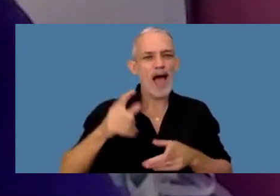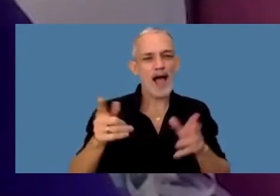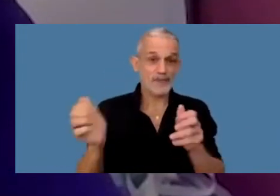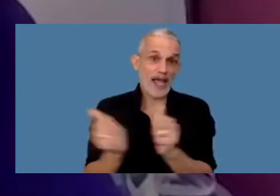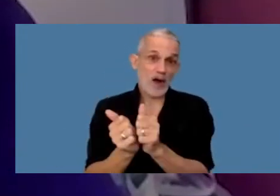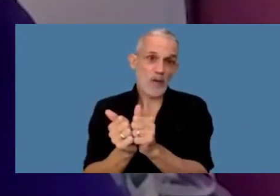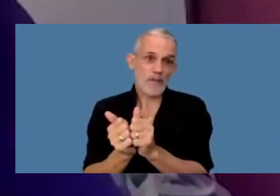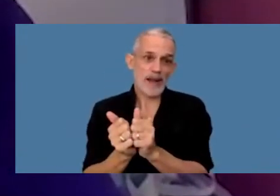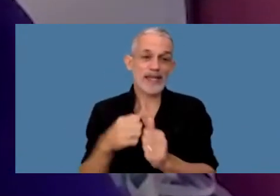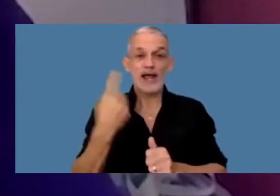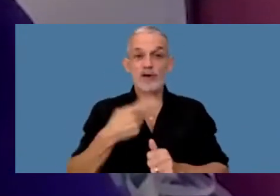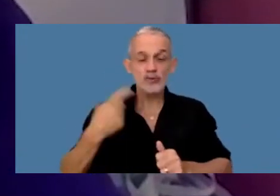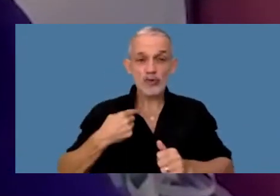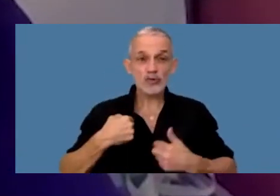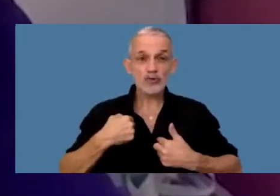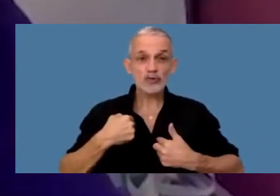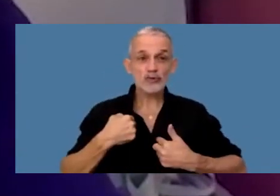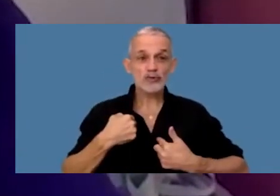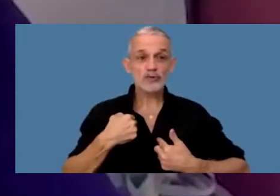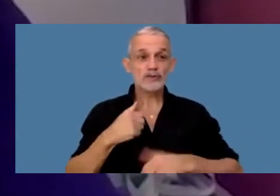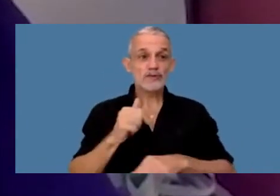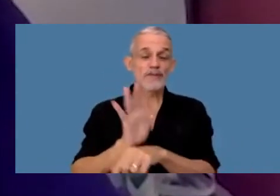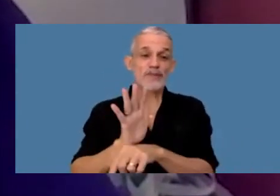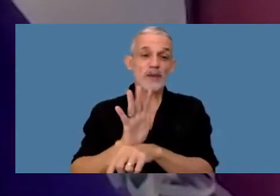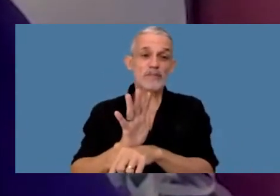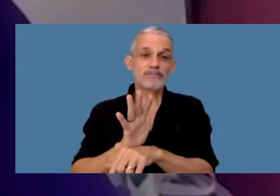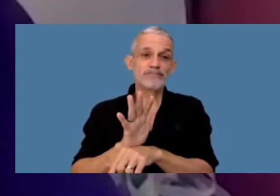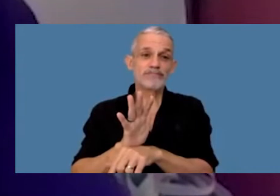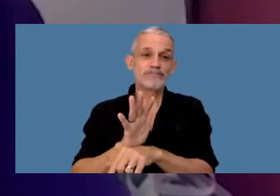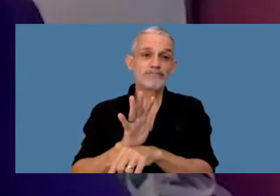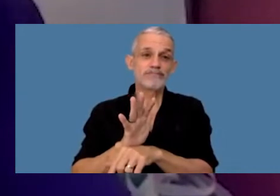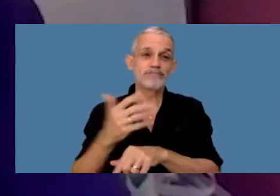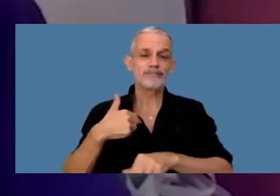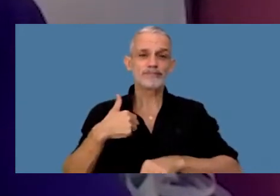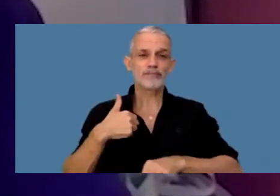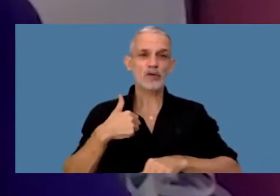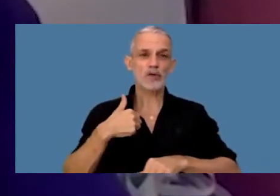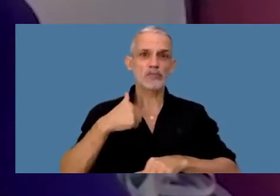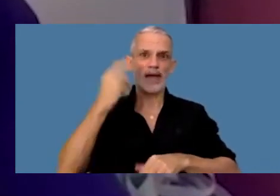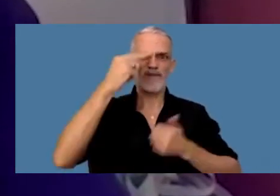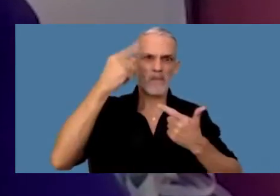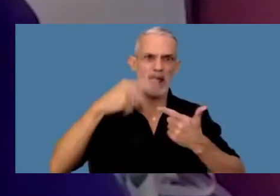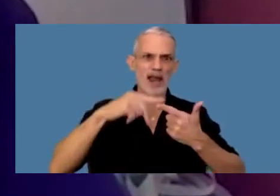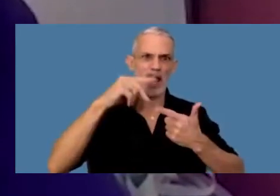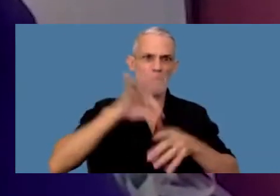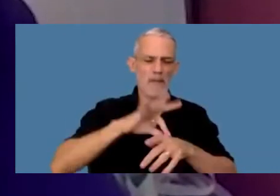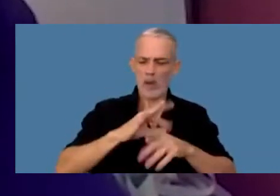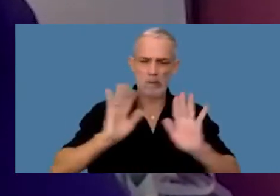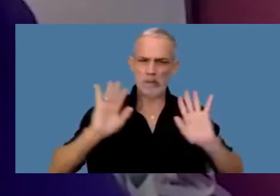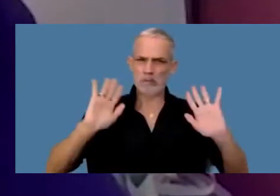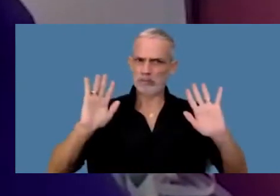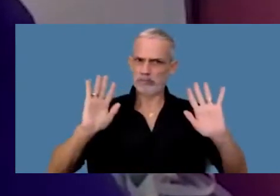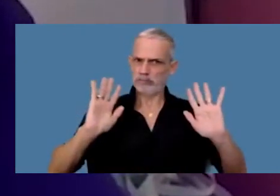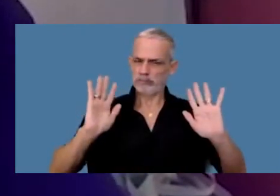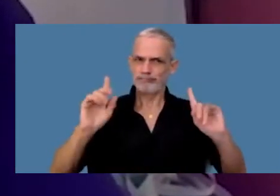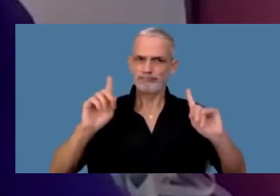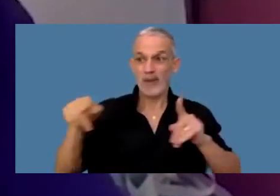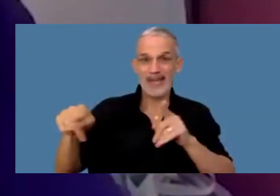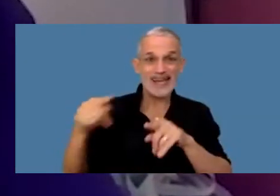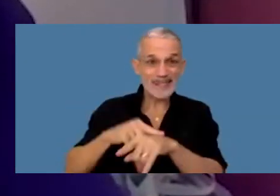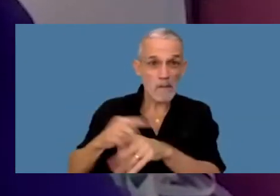o que se dé naturalmente, el contacto inmediato es necesario para los dos, porque el bebé estuvo